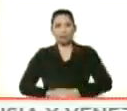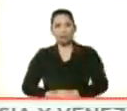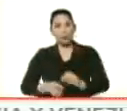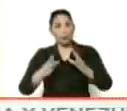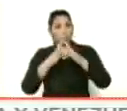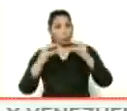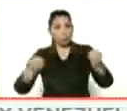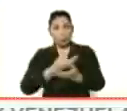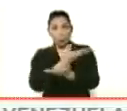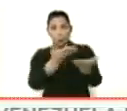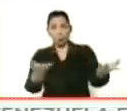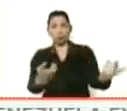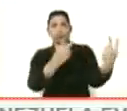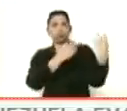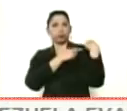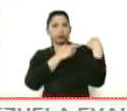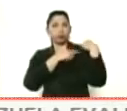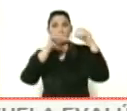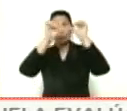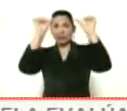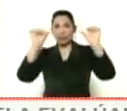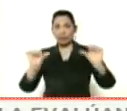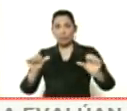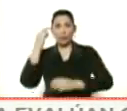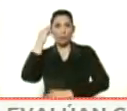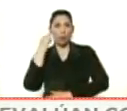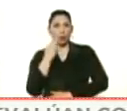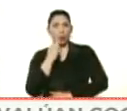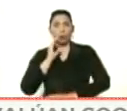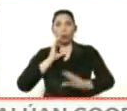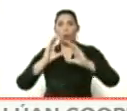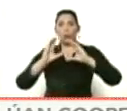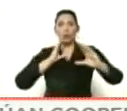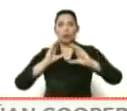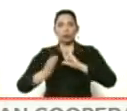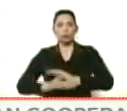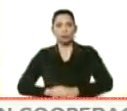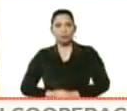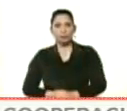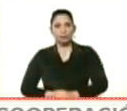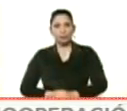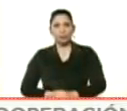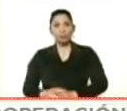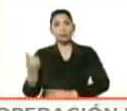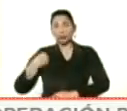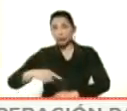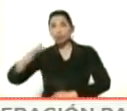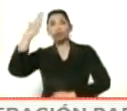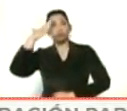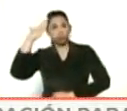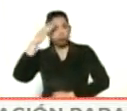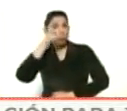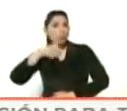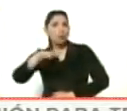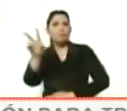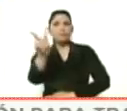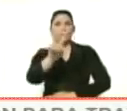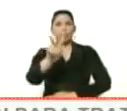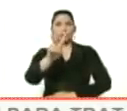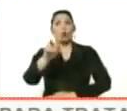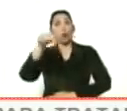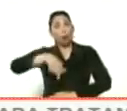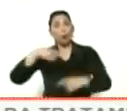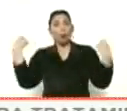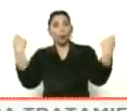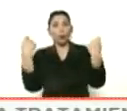todos los representantes del sistema bolivariano de comunicaciones, que tiene que saberlo el pueblo de Venezuela. Hoy están llegando a su jornada